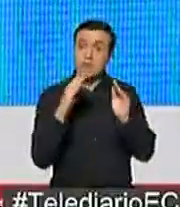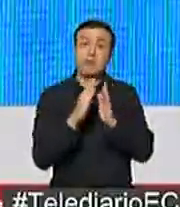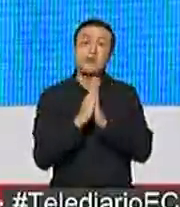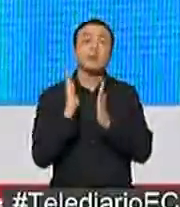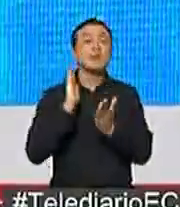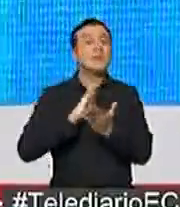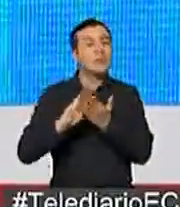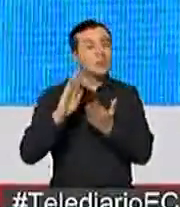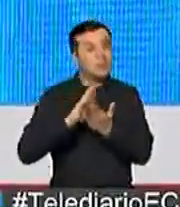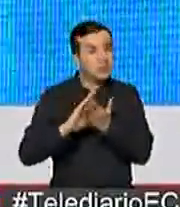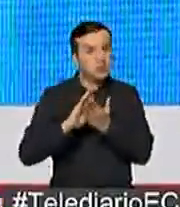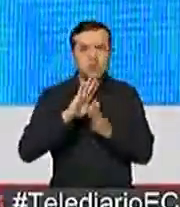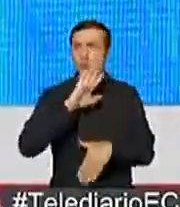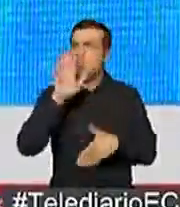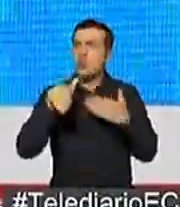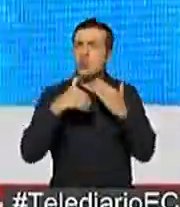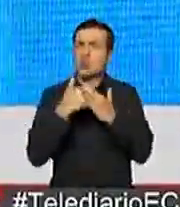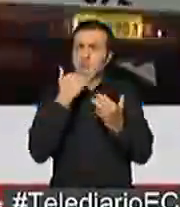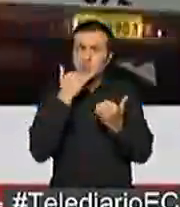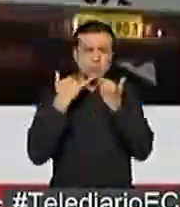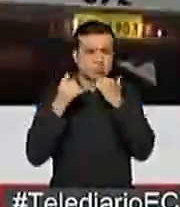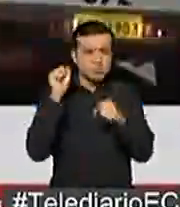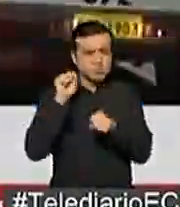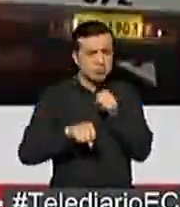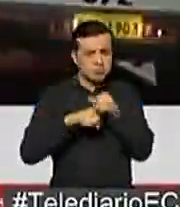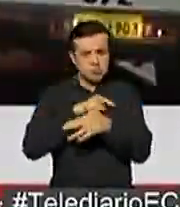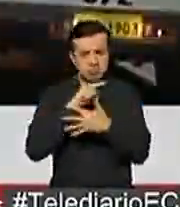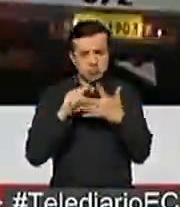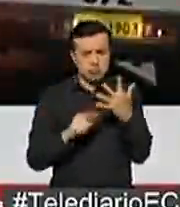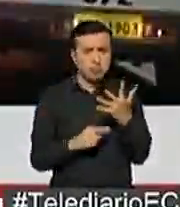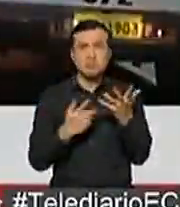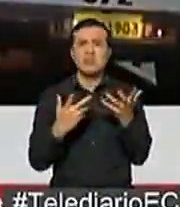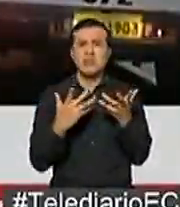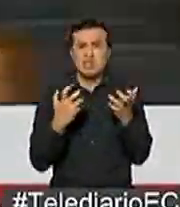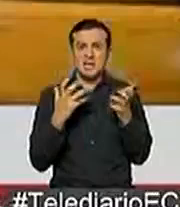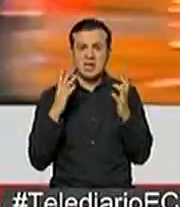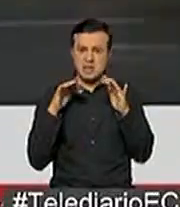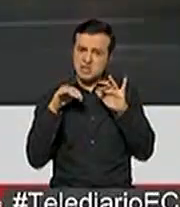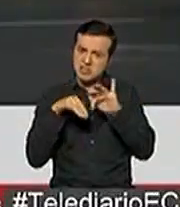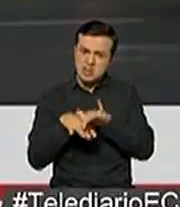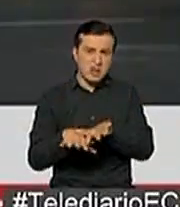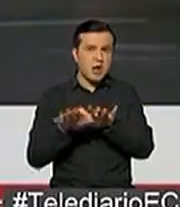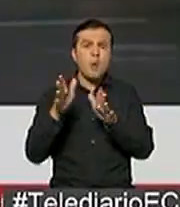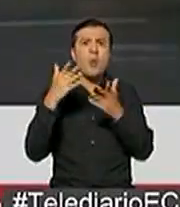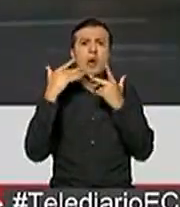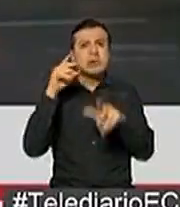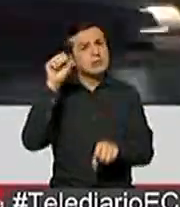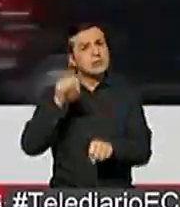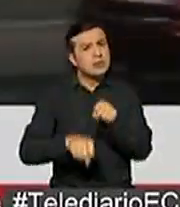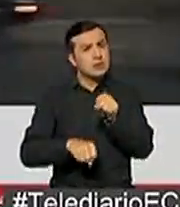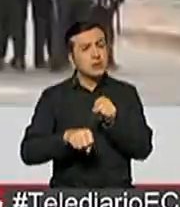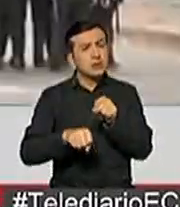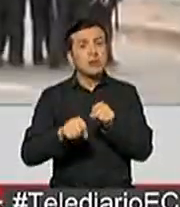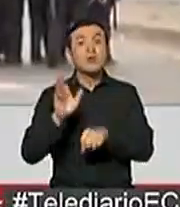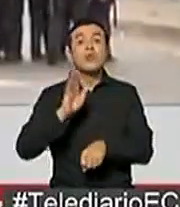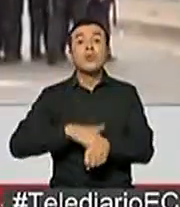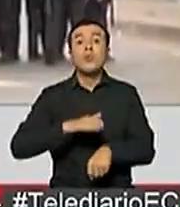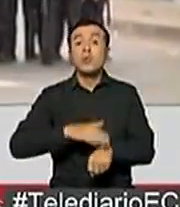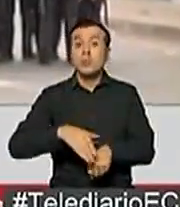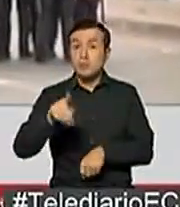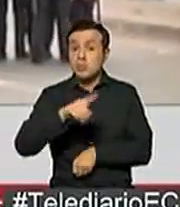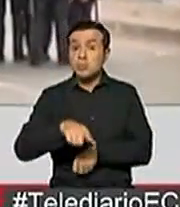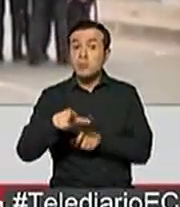disculpas por todos los daños que causaron en torno al intento de ingresar a guayaquil a crear disturbios señaló que los responsables